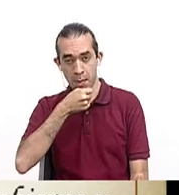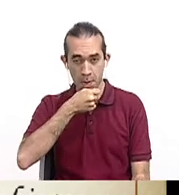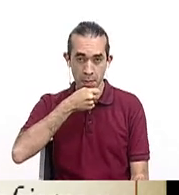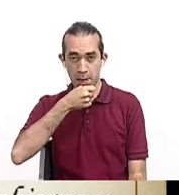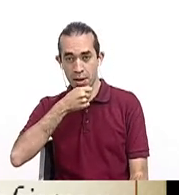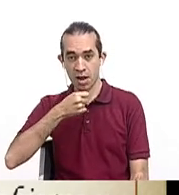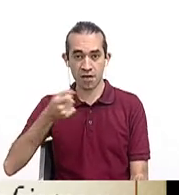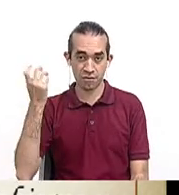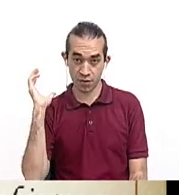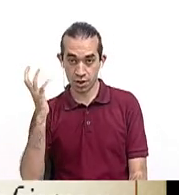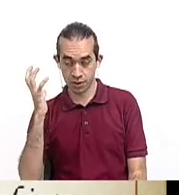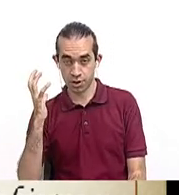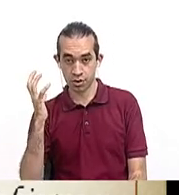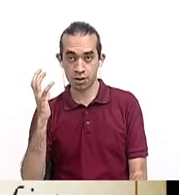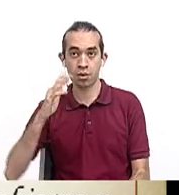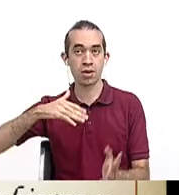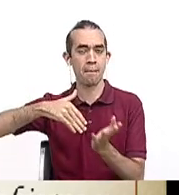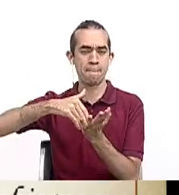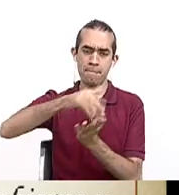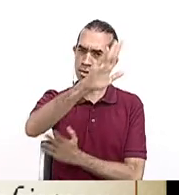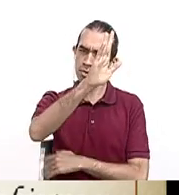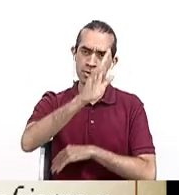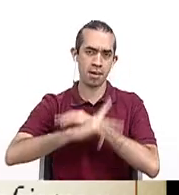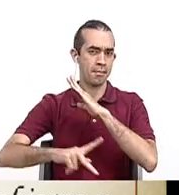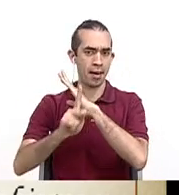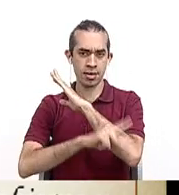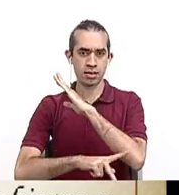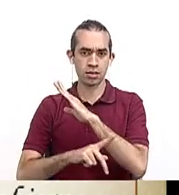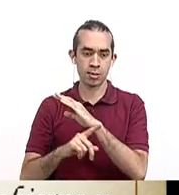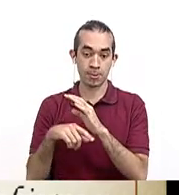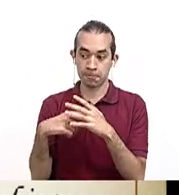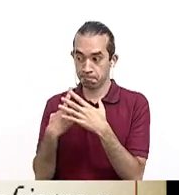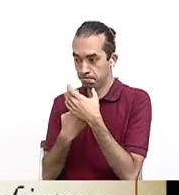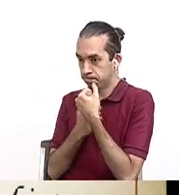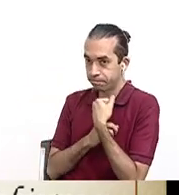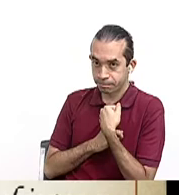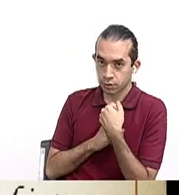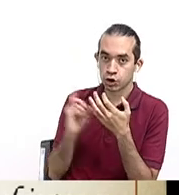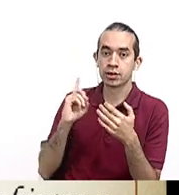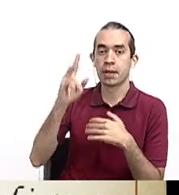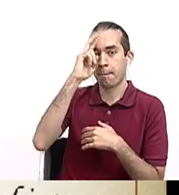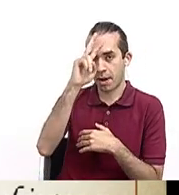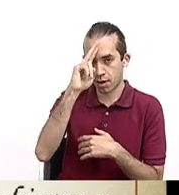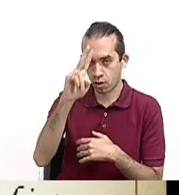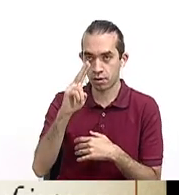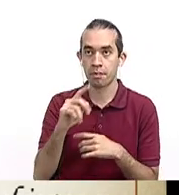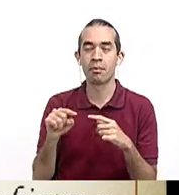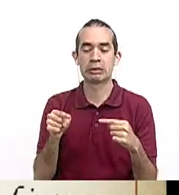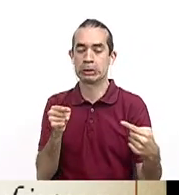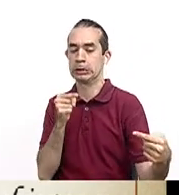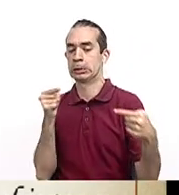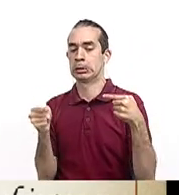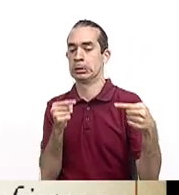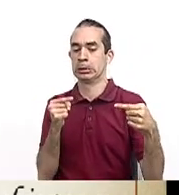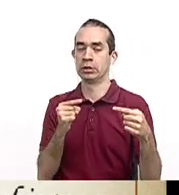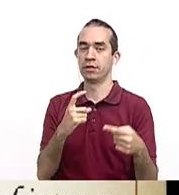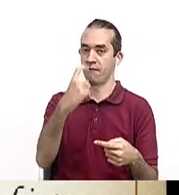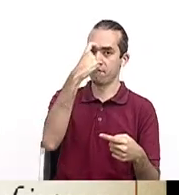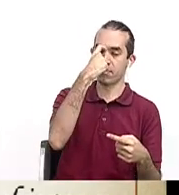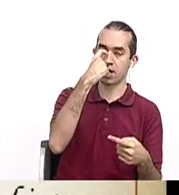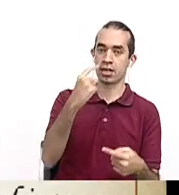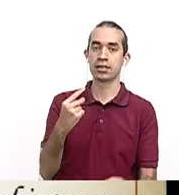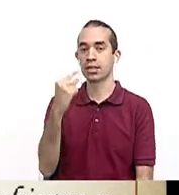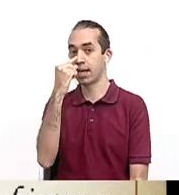figueres ferrer es expulsado del país y se refugia en mexico pero la rivalidad figueres calderón había comenzado